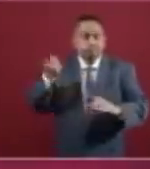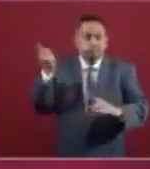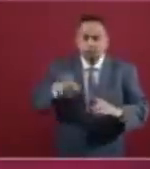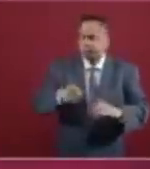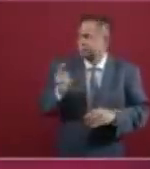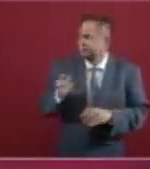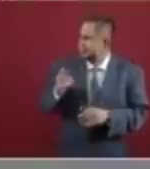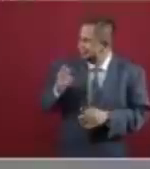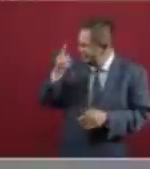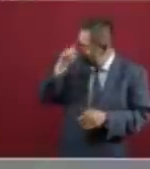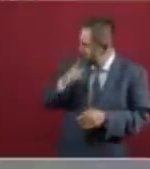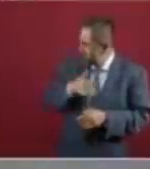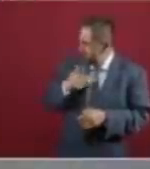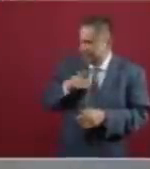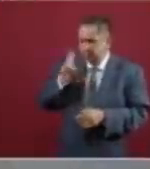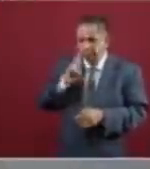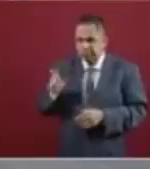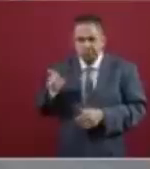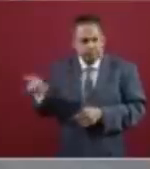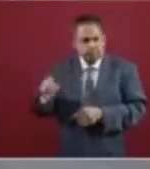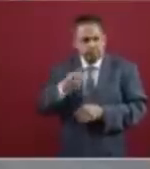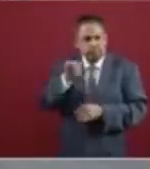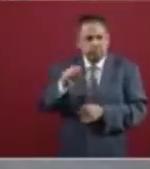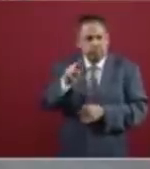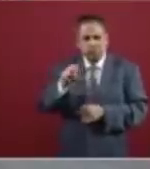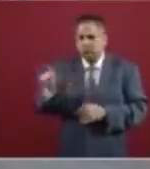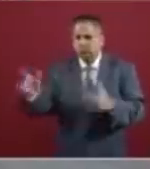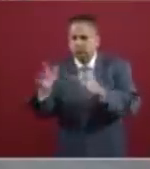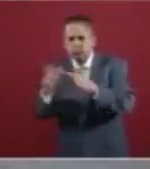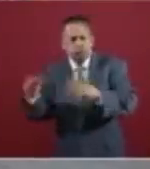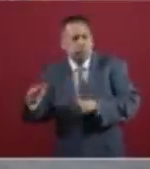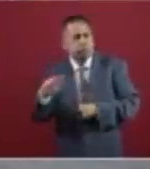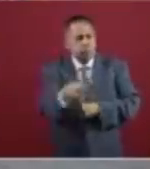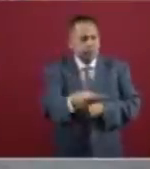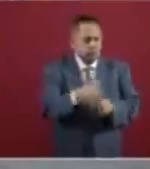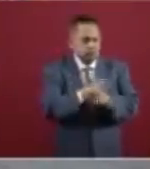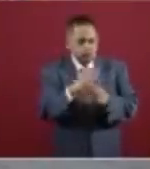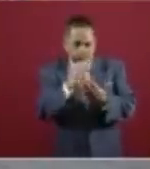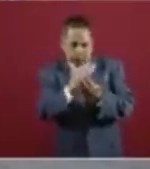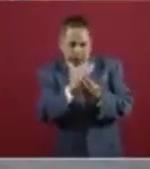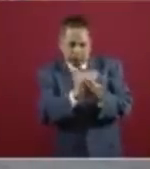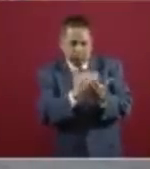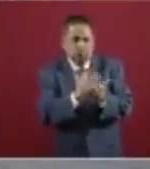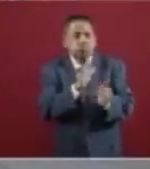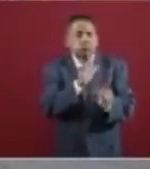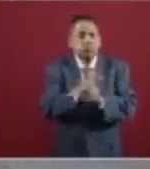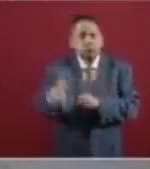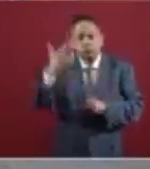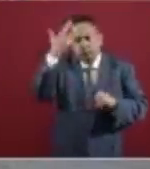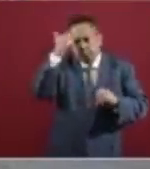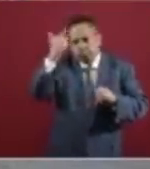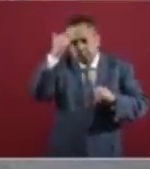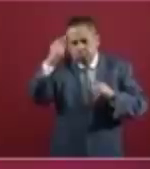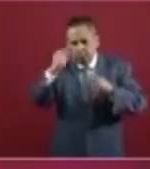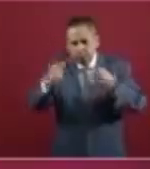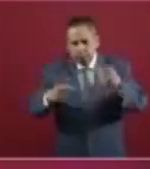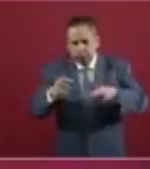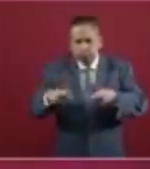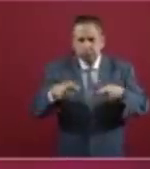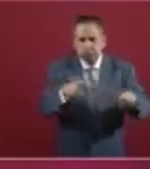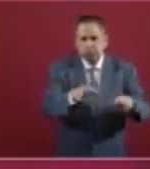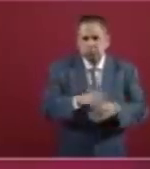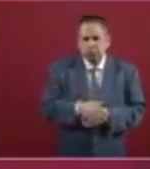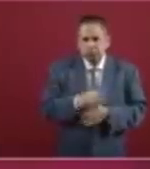Sería conveniente que Jesús te entregue cuál es nuestra argumentación. ¿Sí? Queríamos